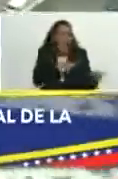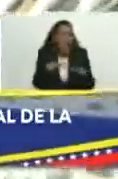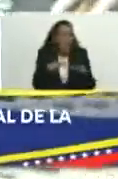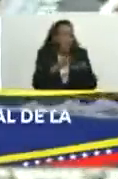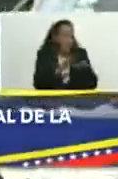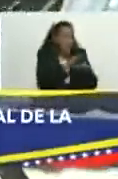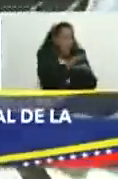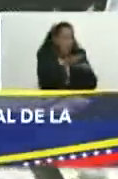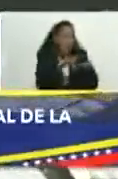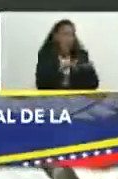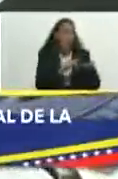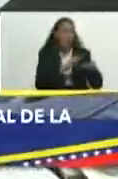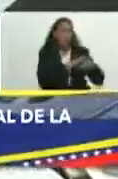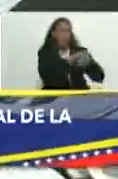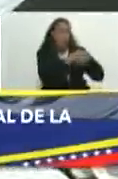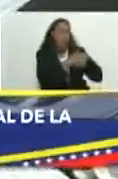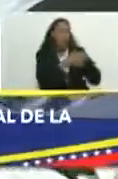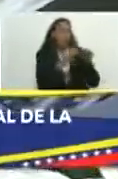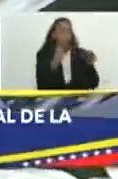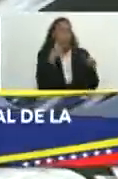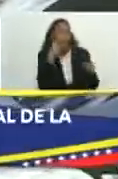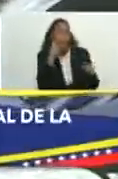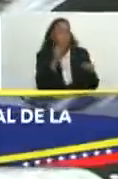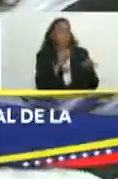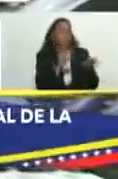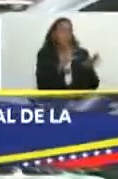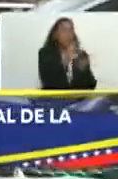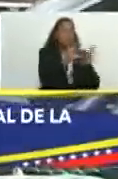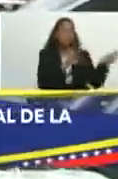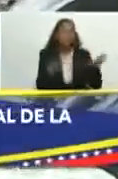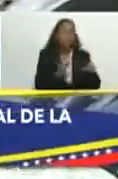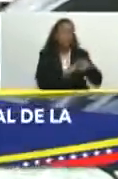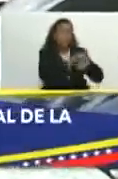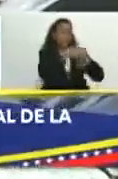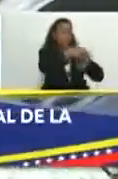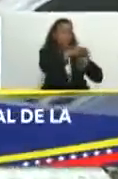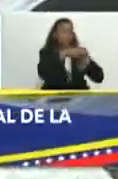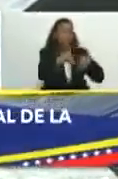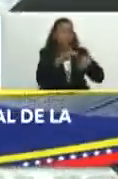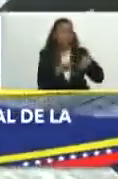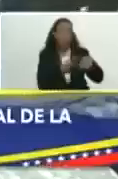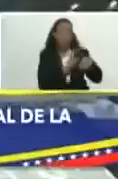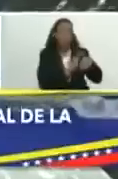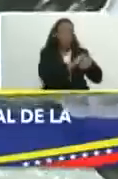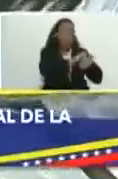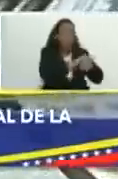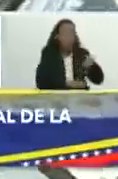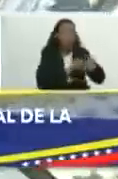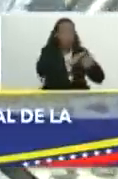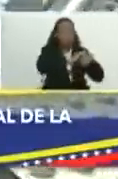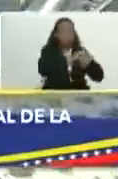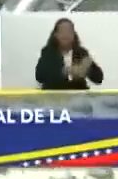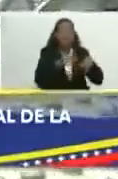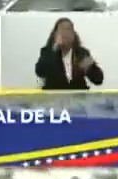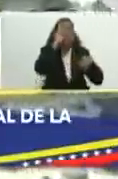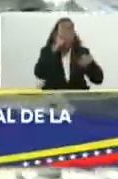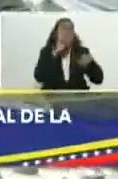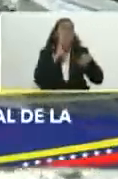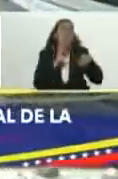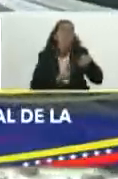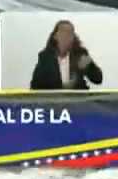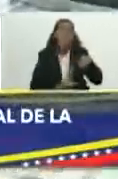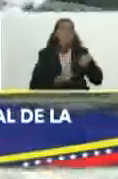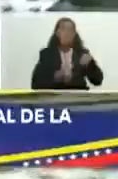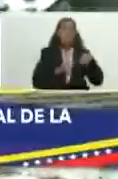va eliminando todo el material excedente de que dejan la prensa, como puede ver aquí hay algunas partes de